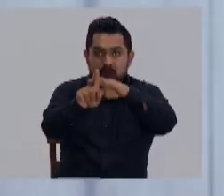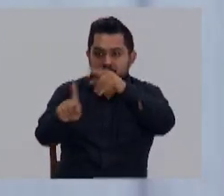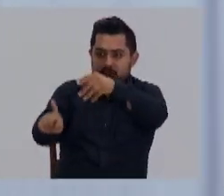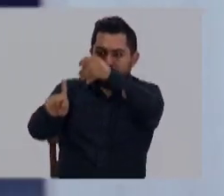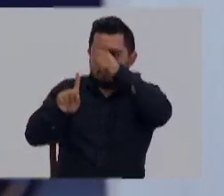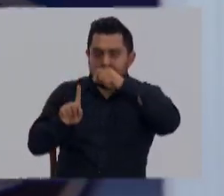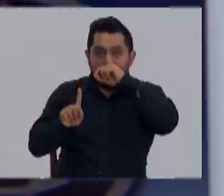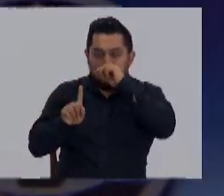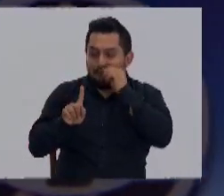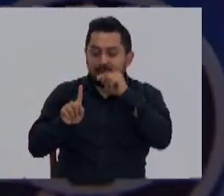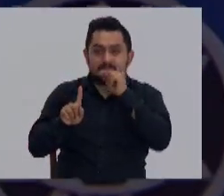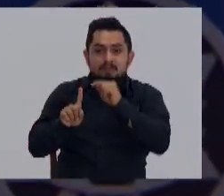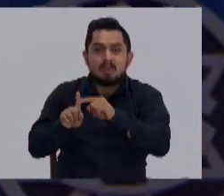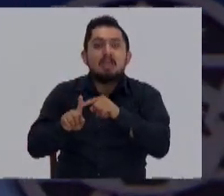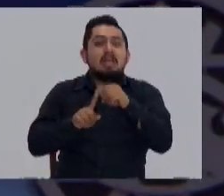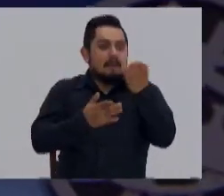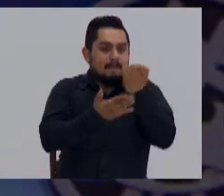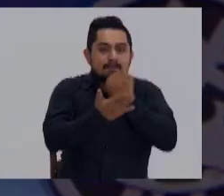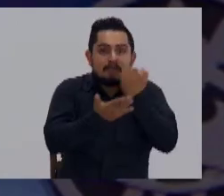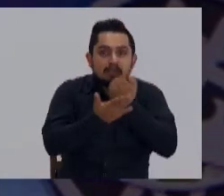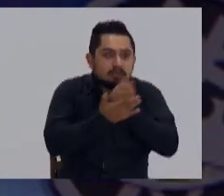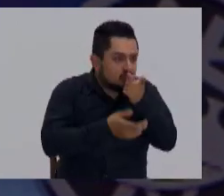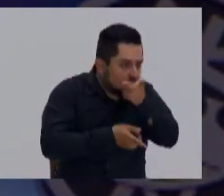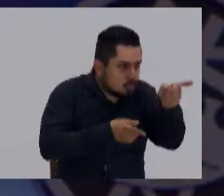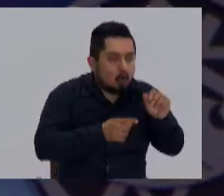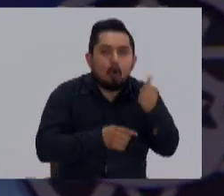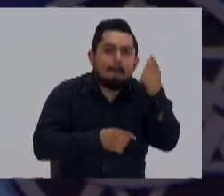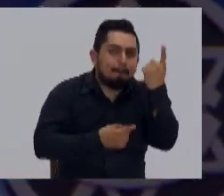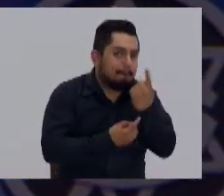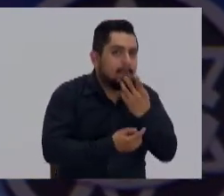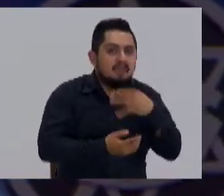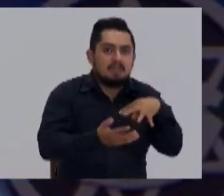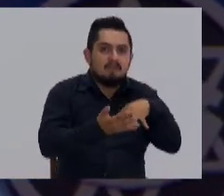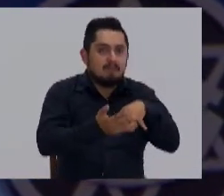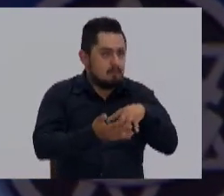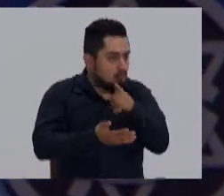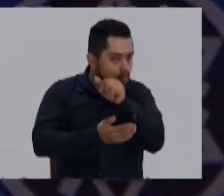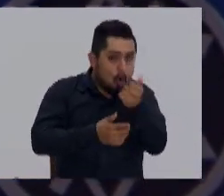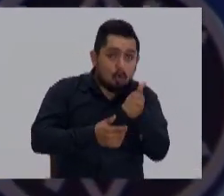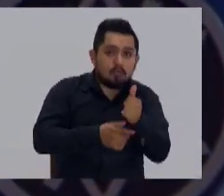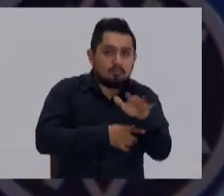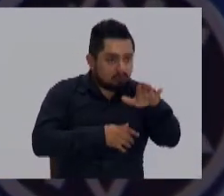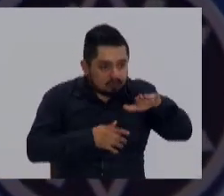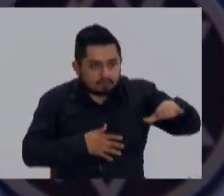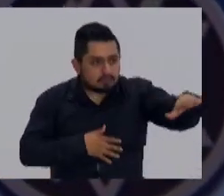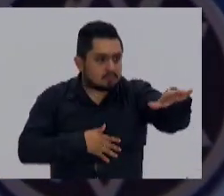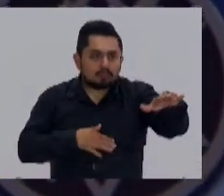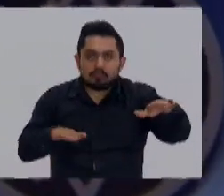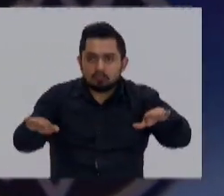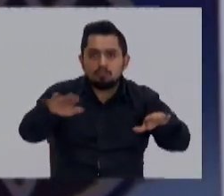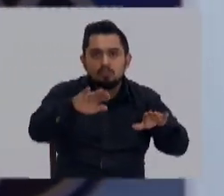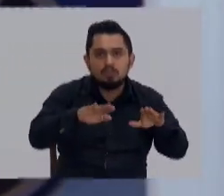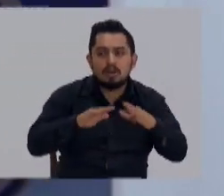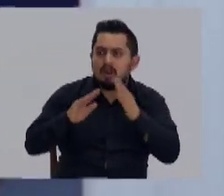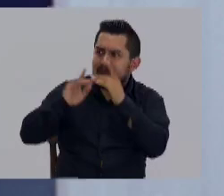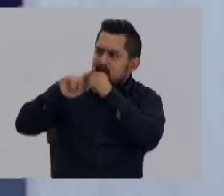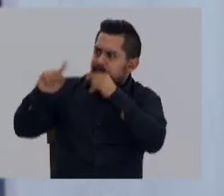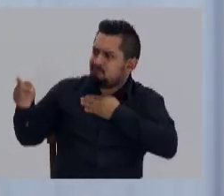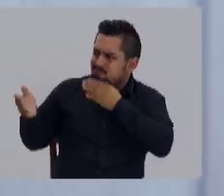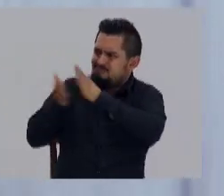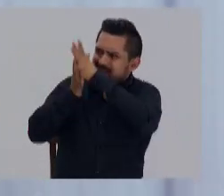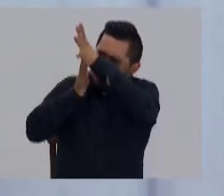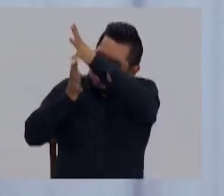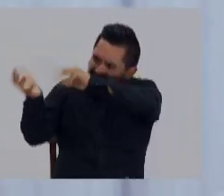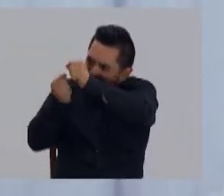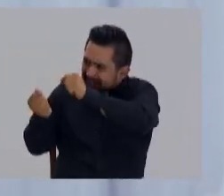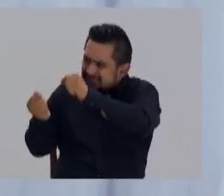de los gentiles. Aquel apóstol que no había conocido más que la iglesia para